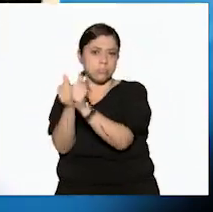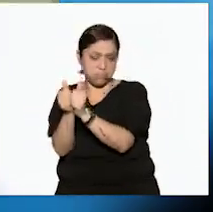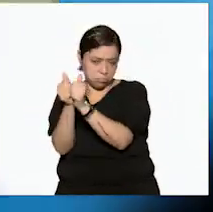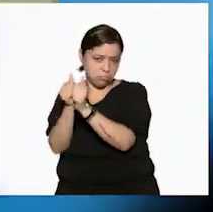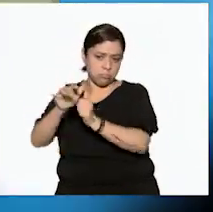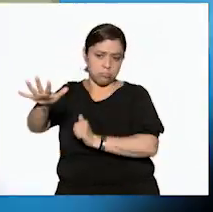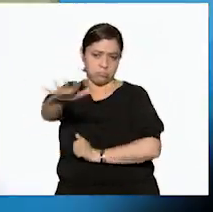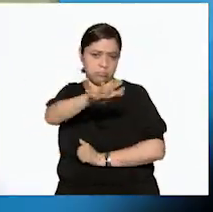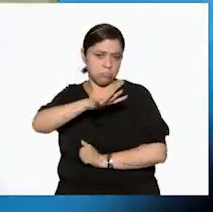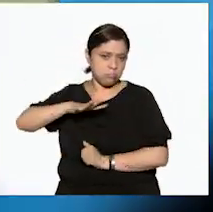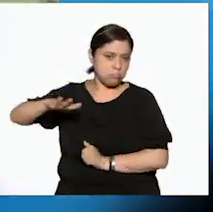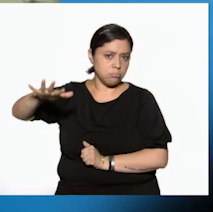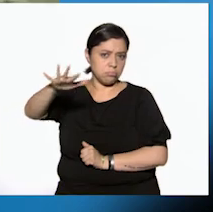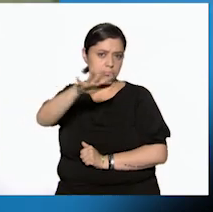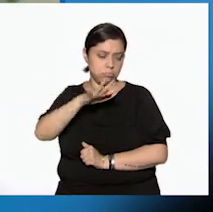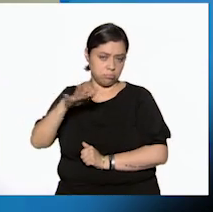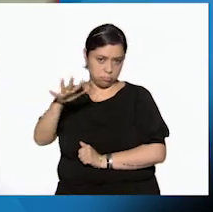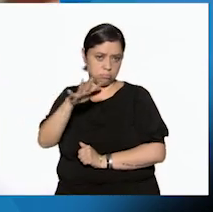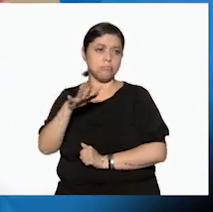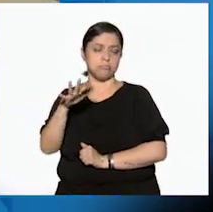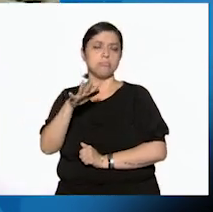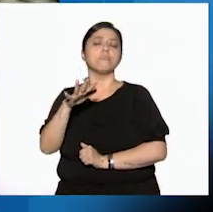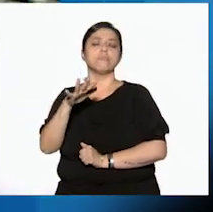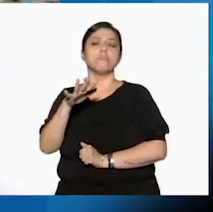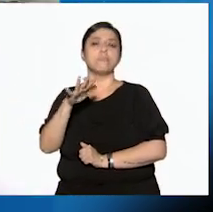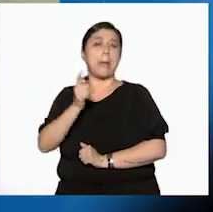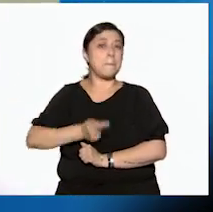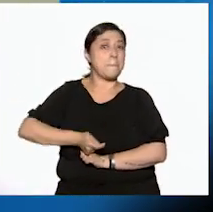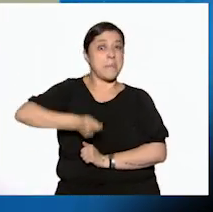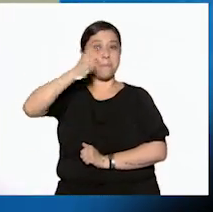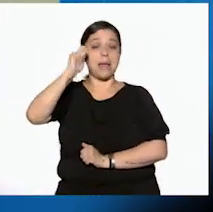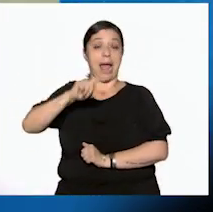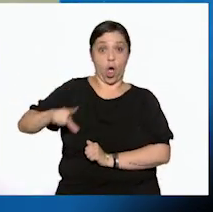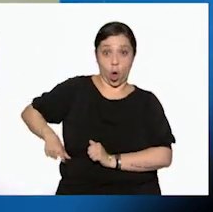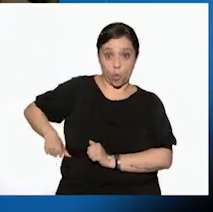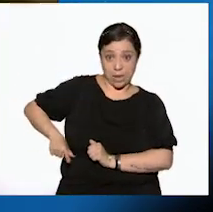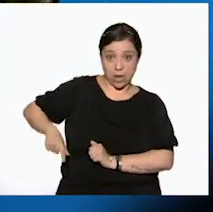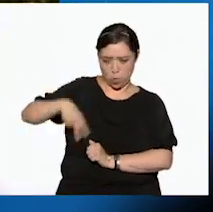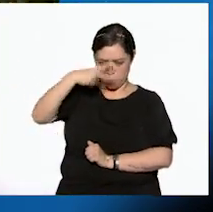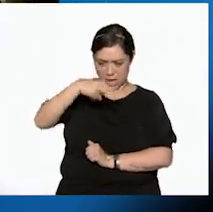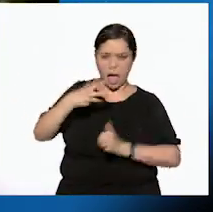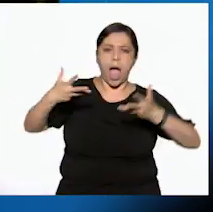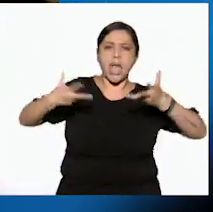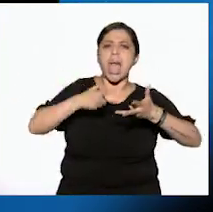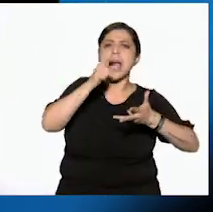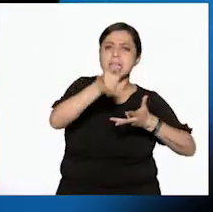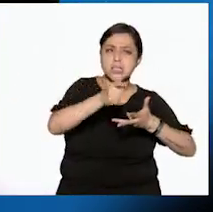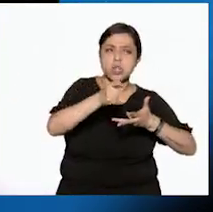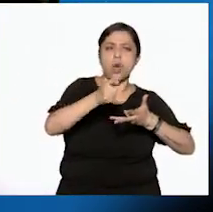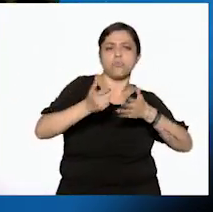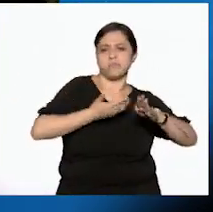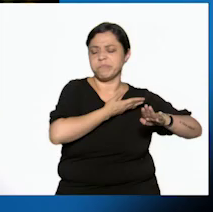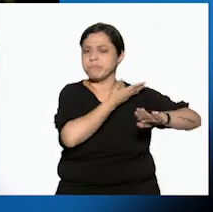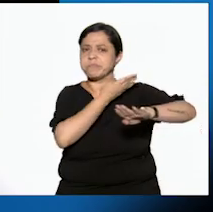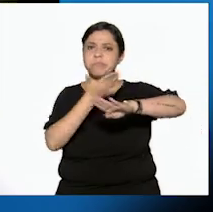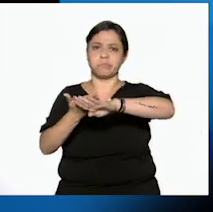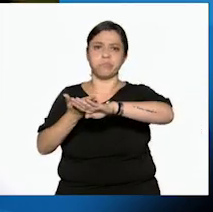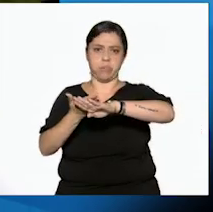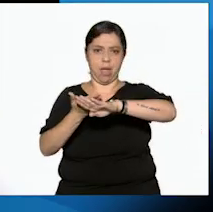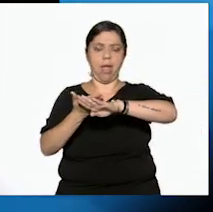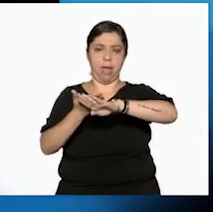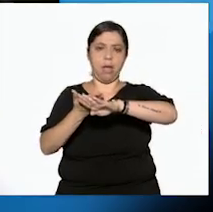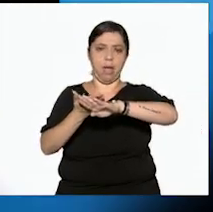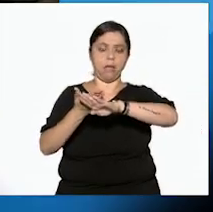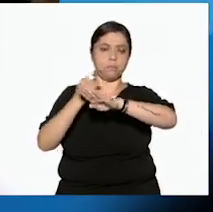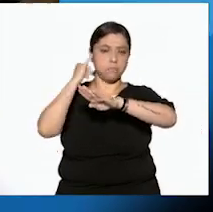habitual, el de los medios. La primera reacción del gobierno mexicano fue aplastar a la guerrilla militarmente,